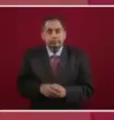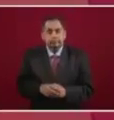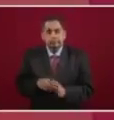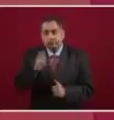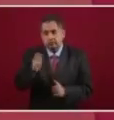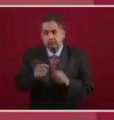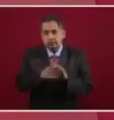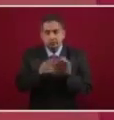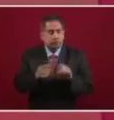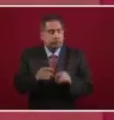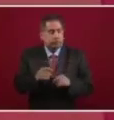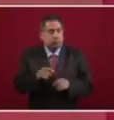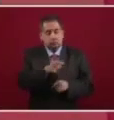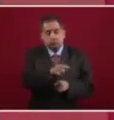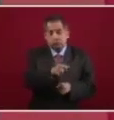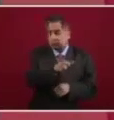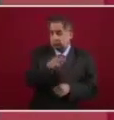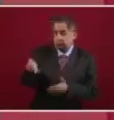se condonaba